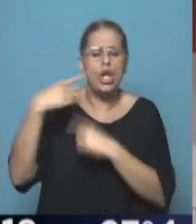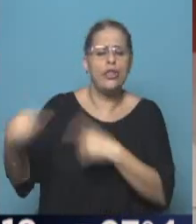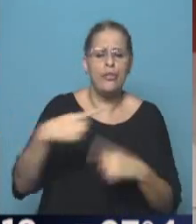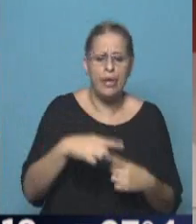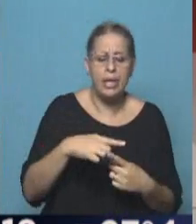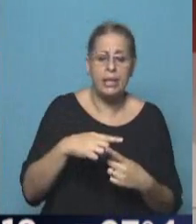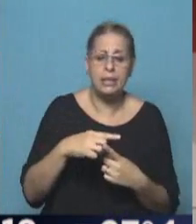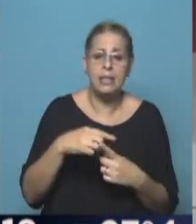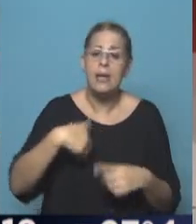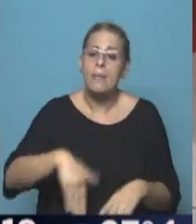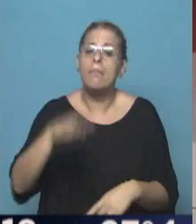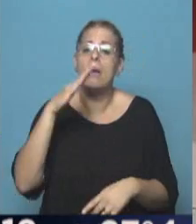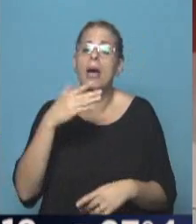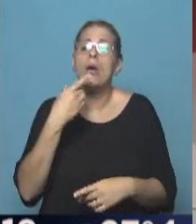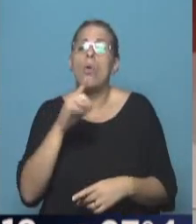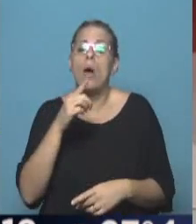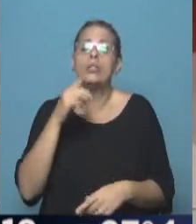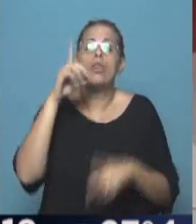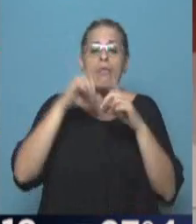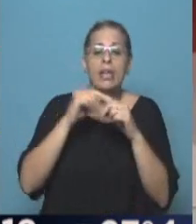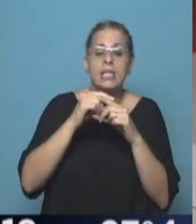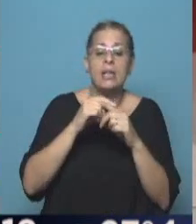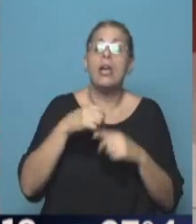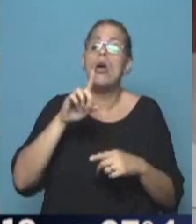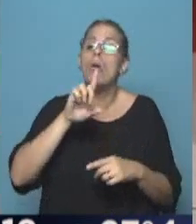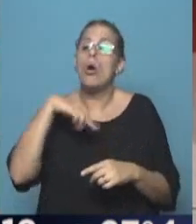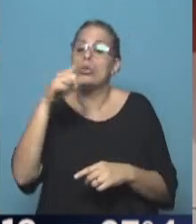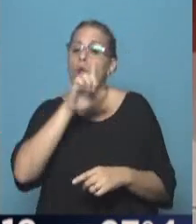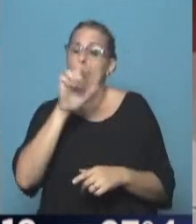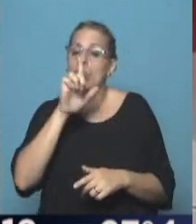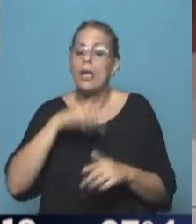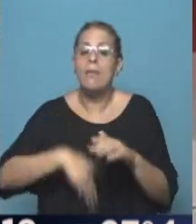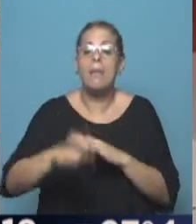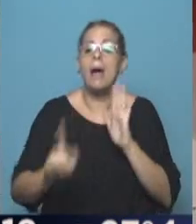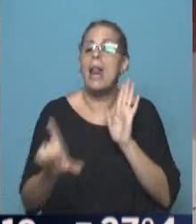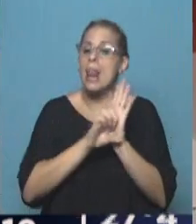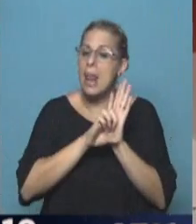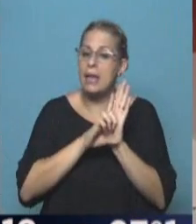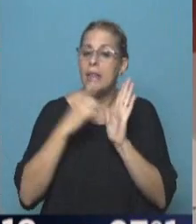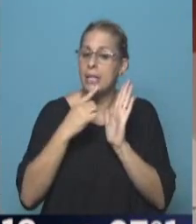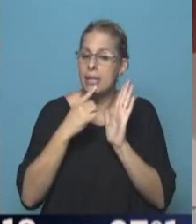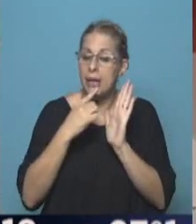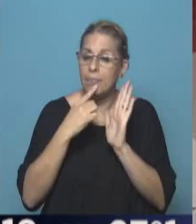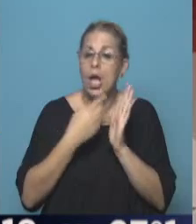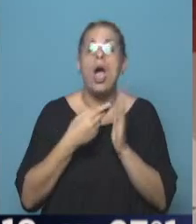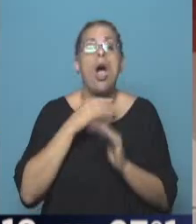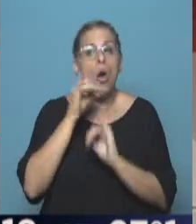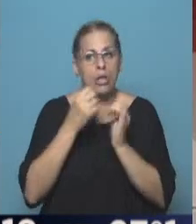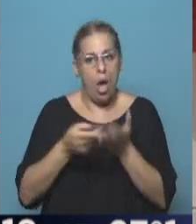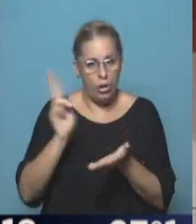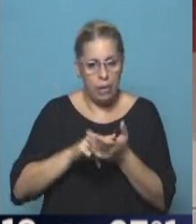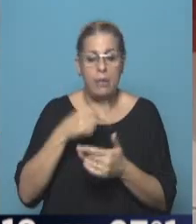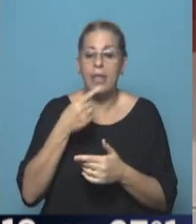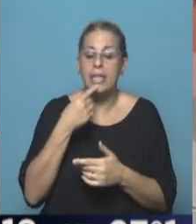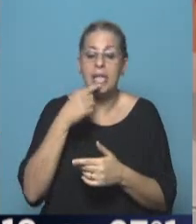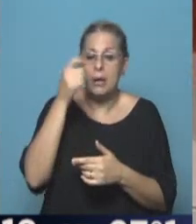modalidad que se iba a tomar en cuanto a estas fechas. El próximo lunes se va a dictar un decreto rectificatorio para, reiteramos,